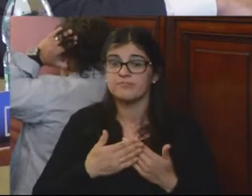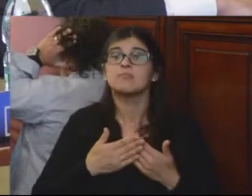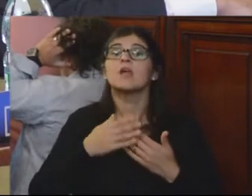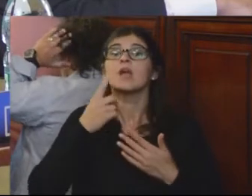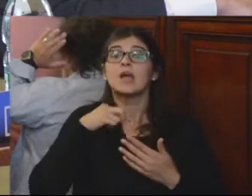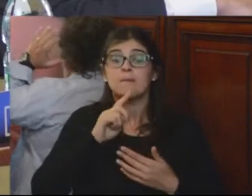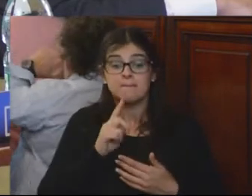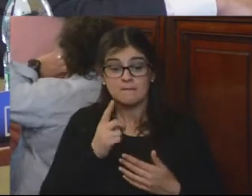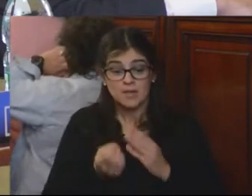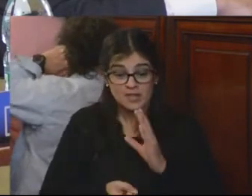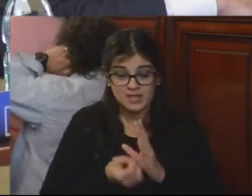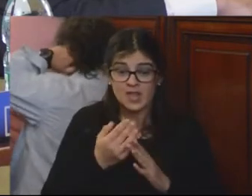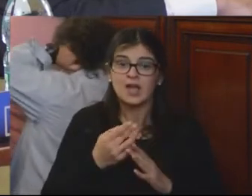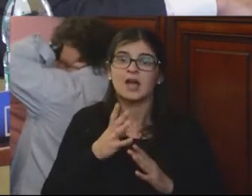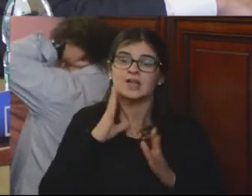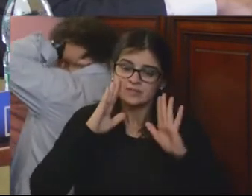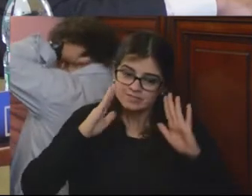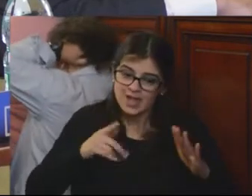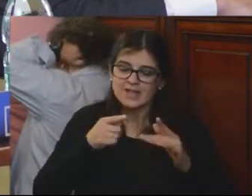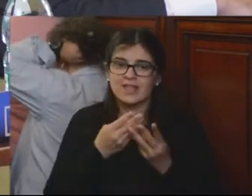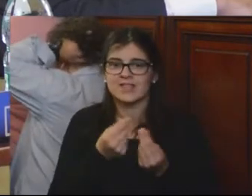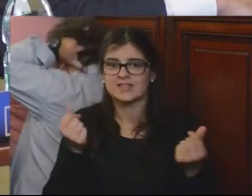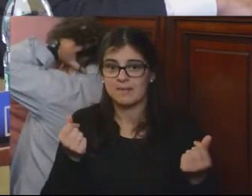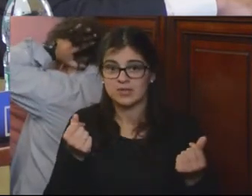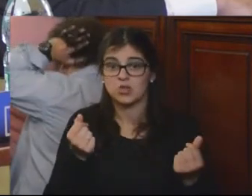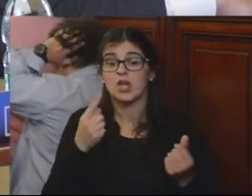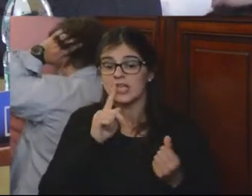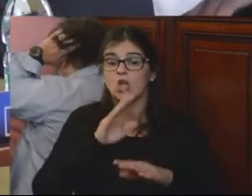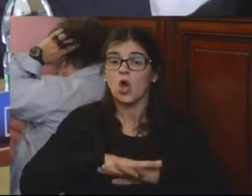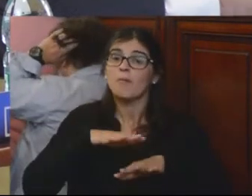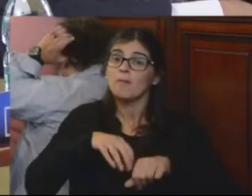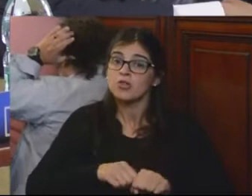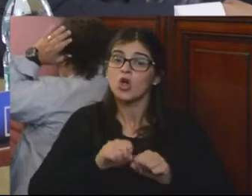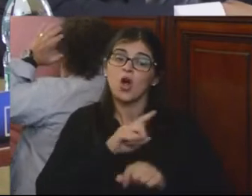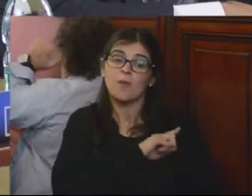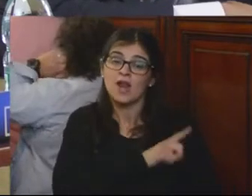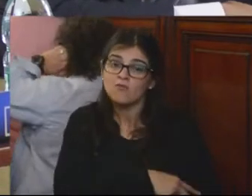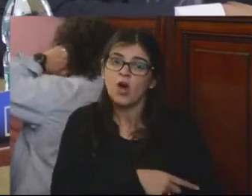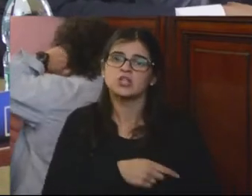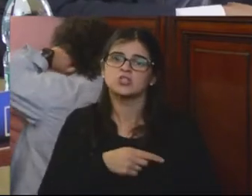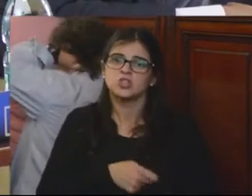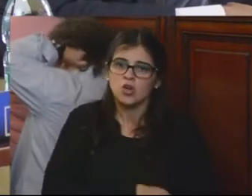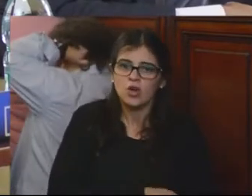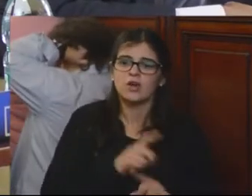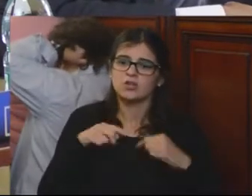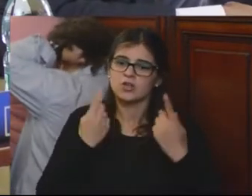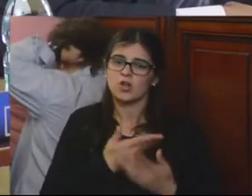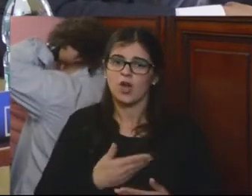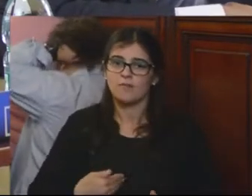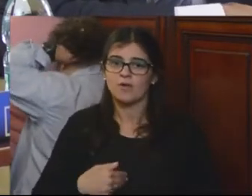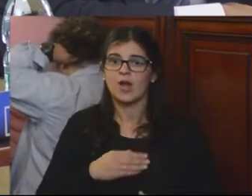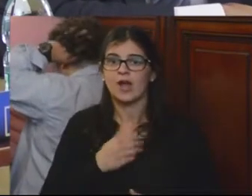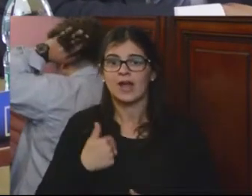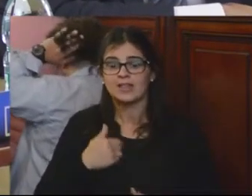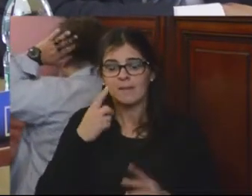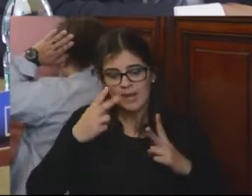este nuevo tiempo en el que se pone el foco en esta desaparición y comprometemos todo el esfuerzo del estado argentino para colaborar con la justicia en